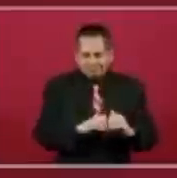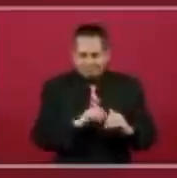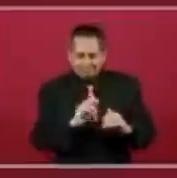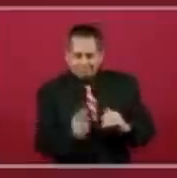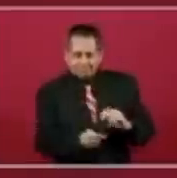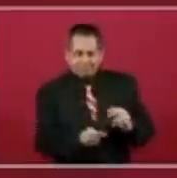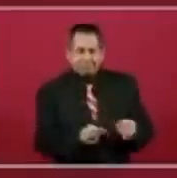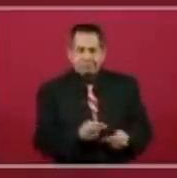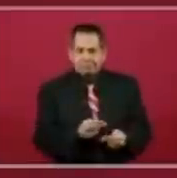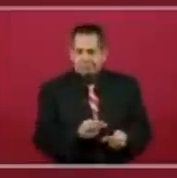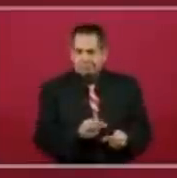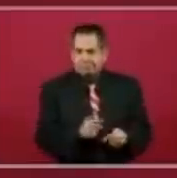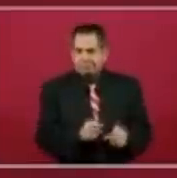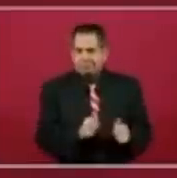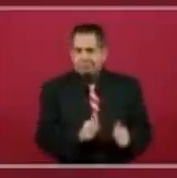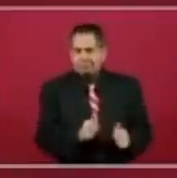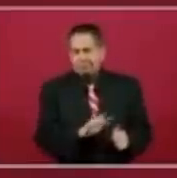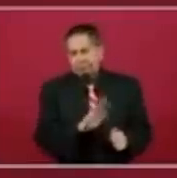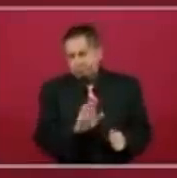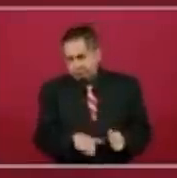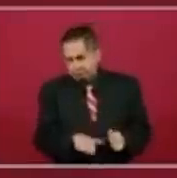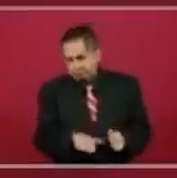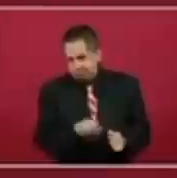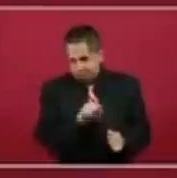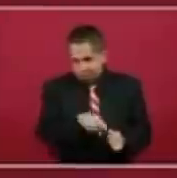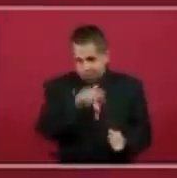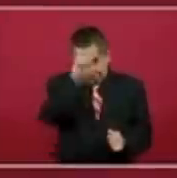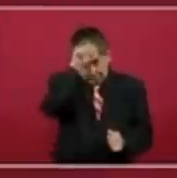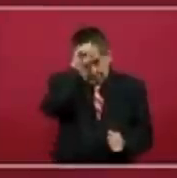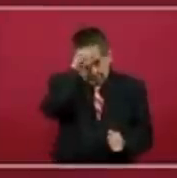atrapados en la mina,